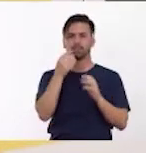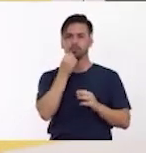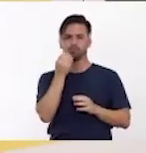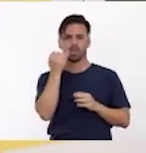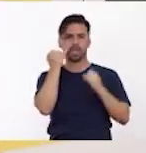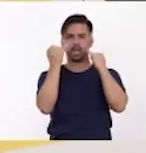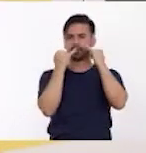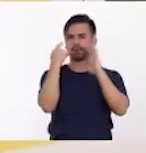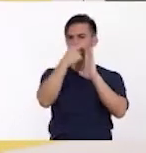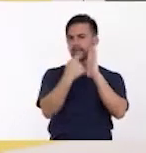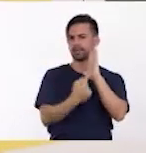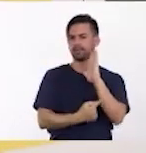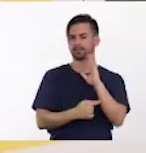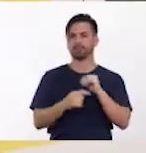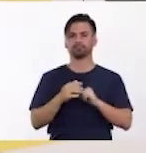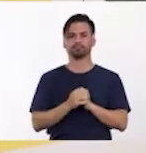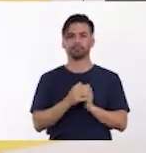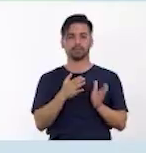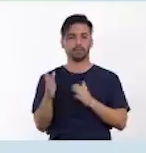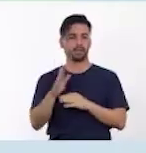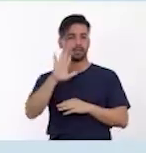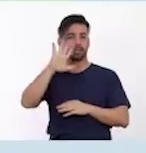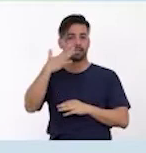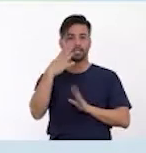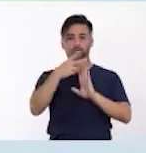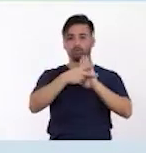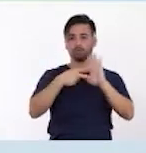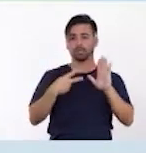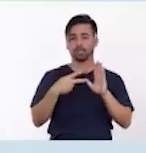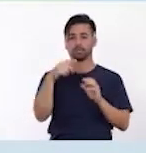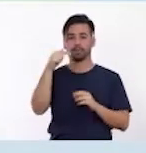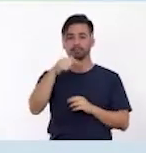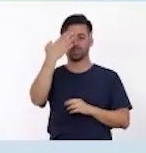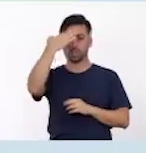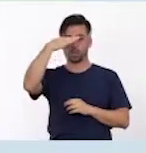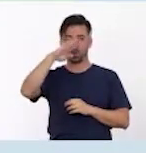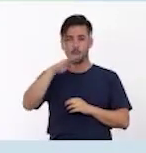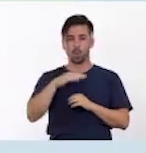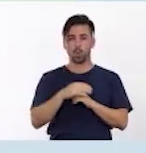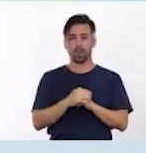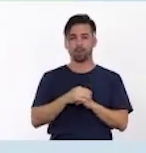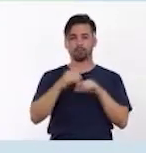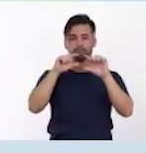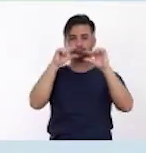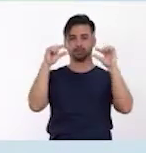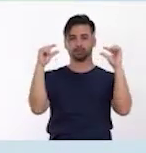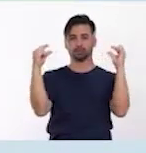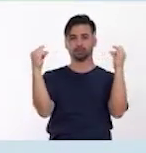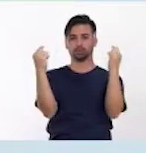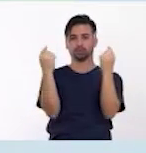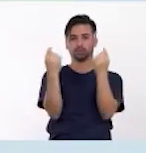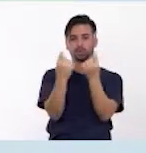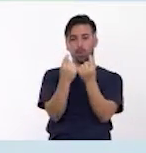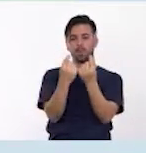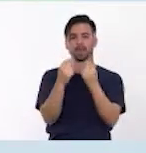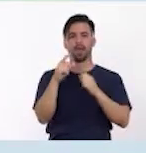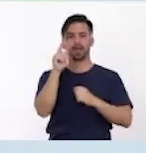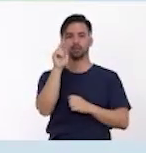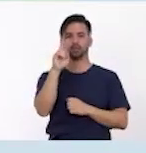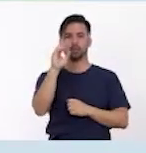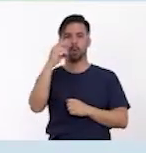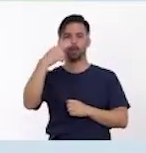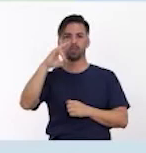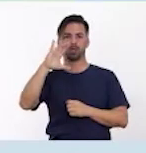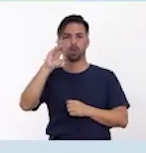identificarla. Y el quinto tema es Cuba en la faja tropical. Cuando hablamos de Cuba en la faja tropical, hay que hacer